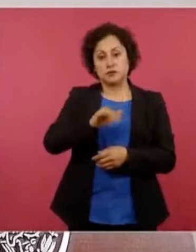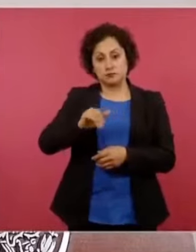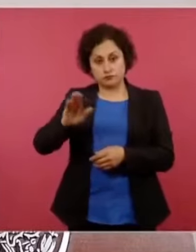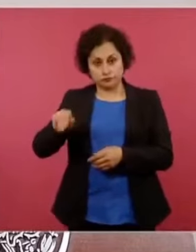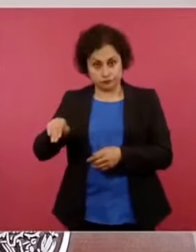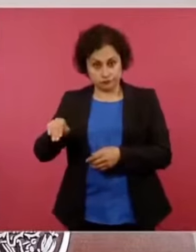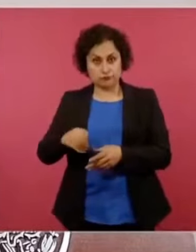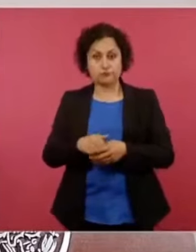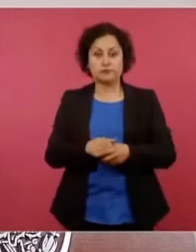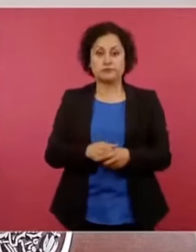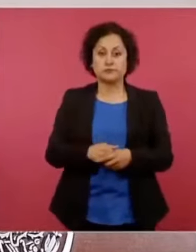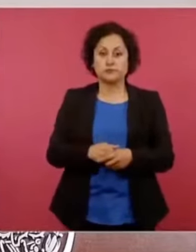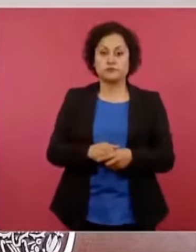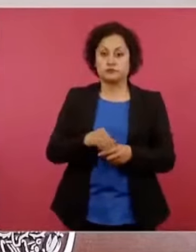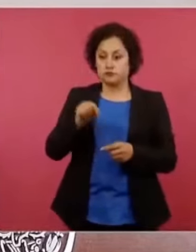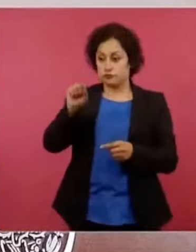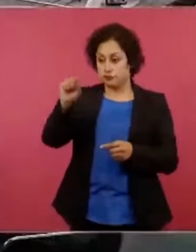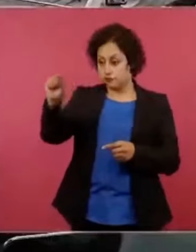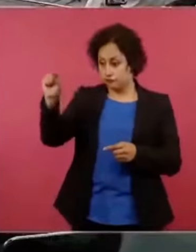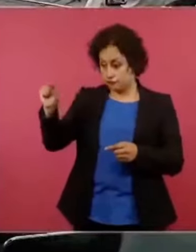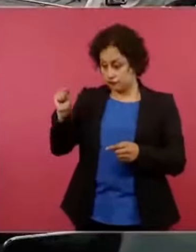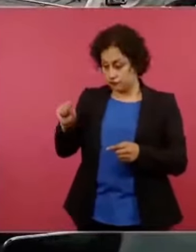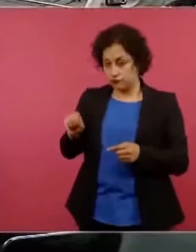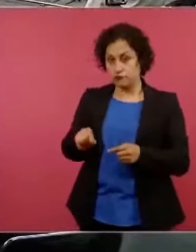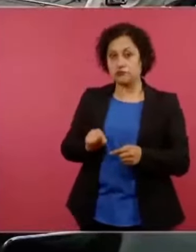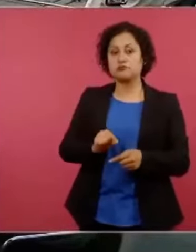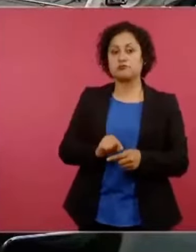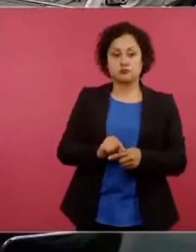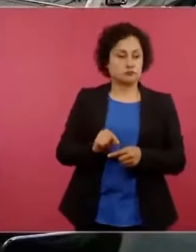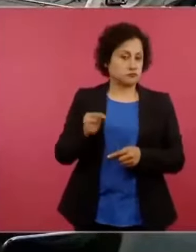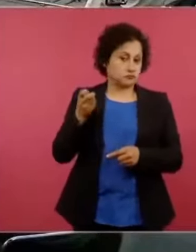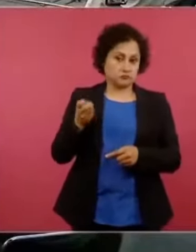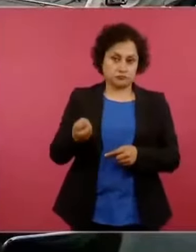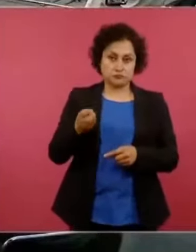Entonces, o sea, pura salud. Y así voy a seguir